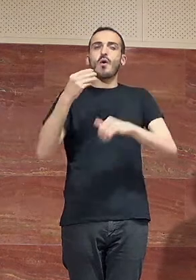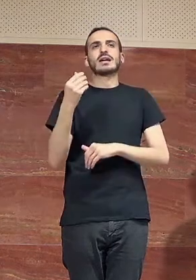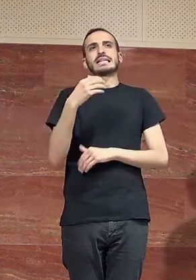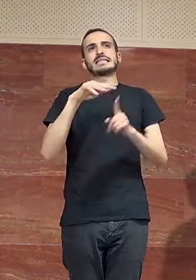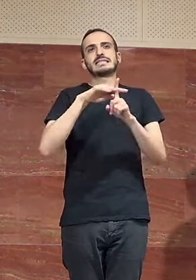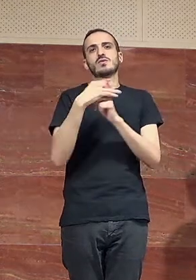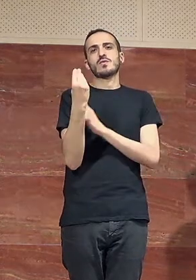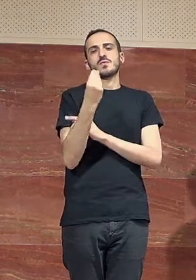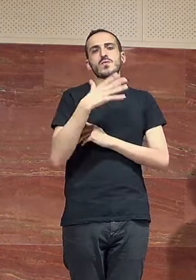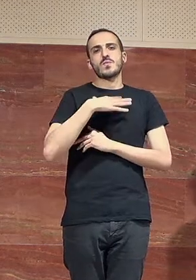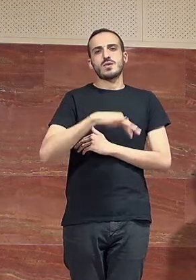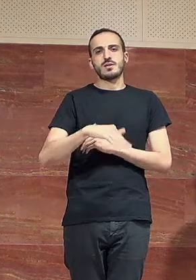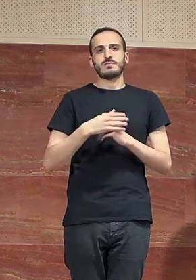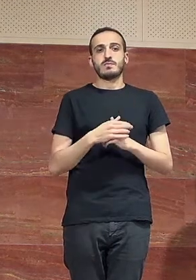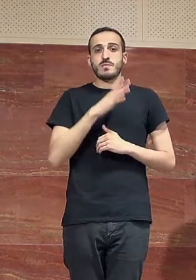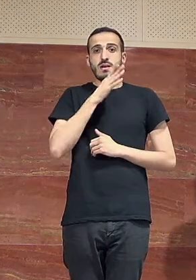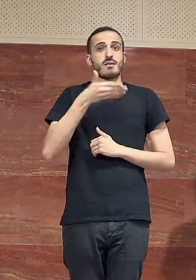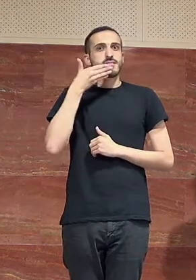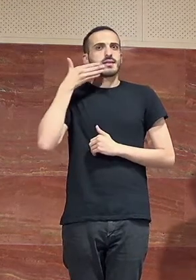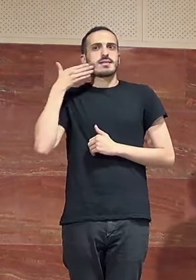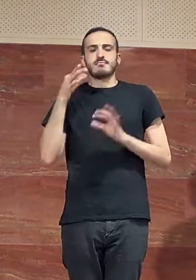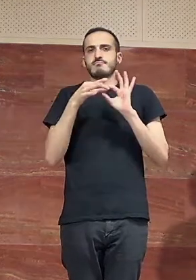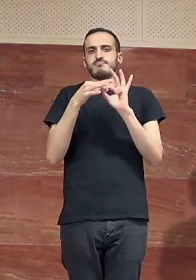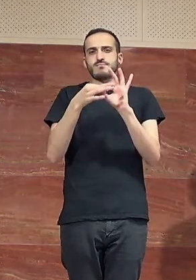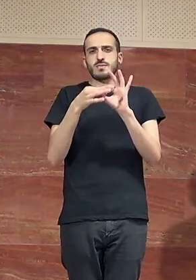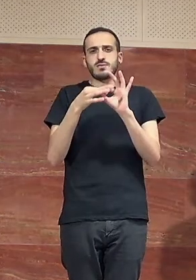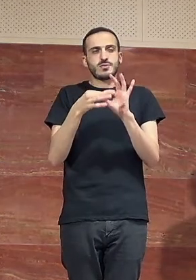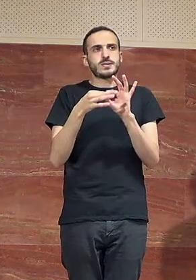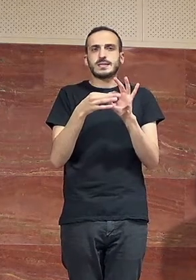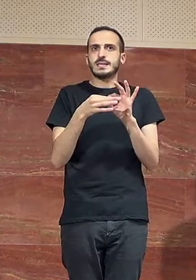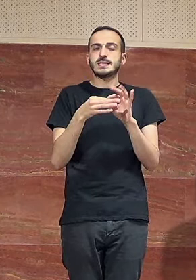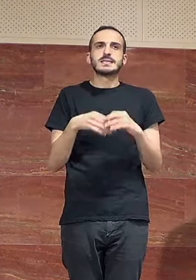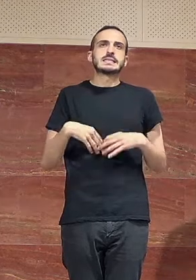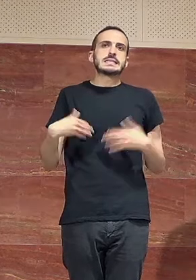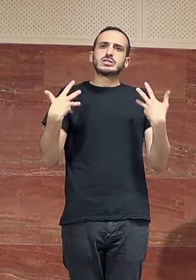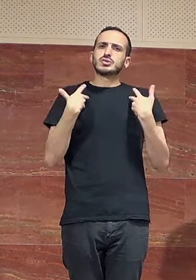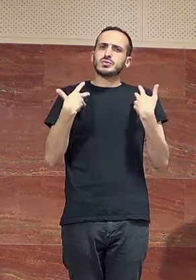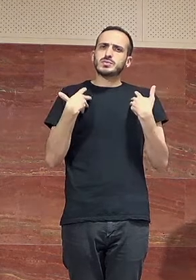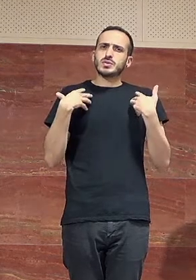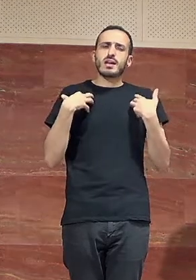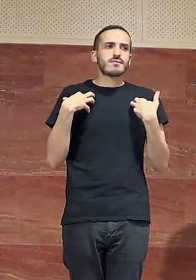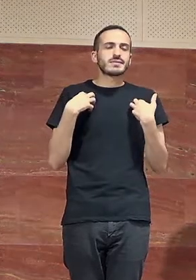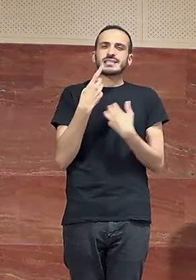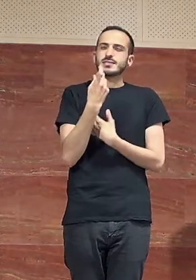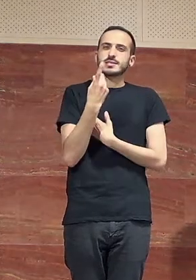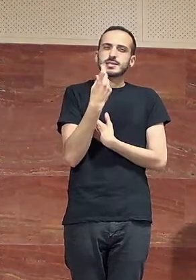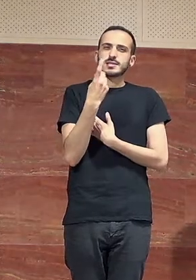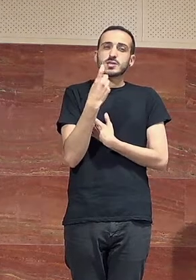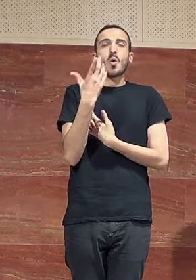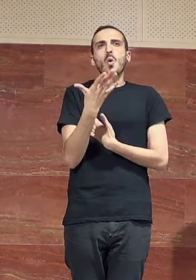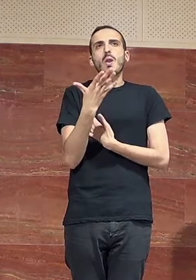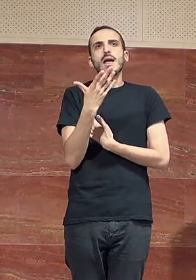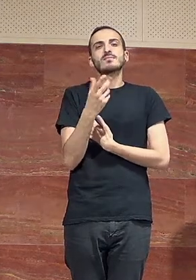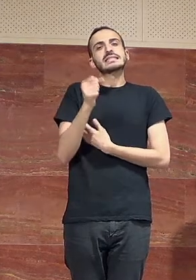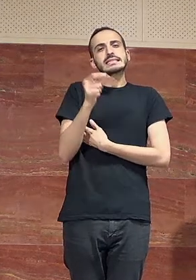dignidad. No es la angustia de la carencia, no es el doping de consumir lo que va a